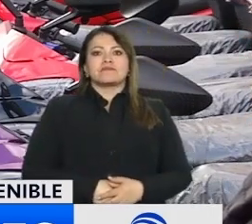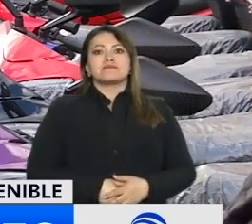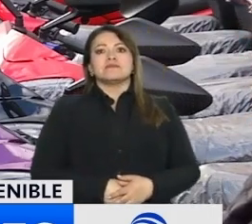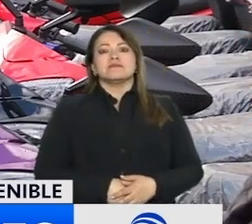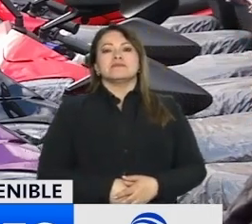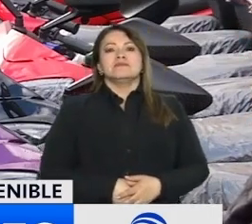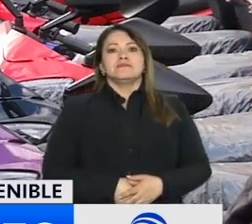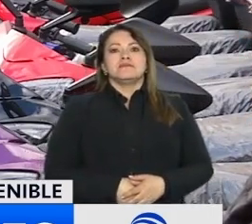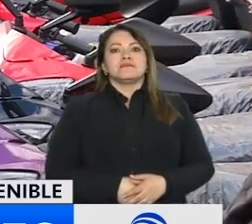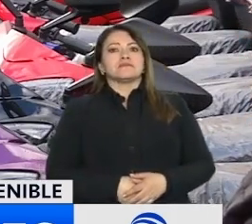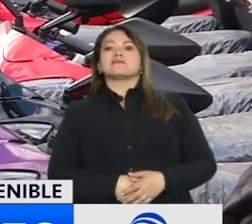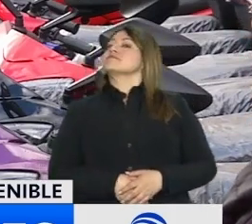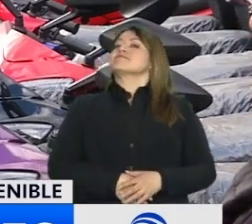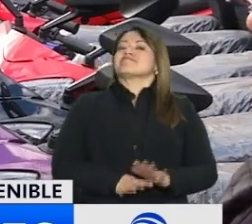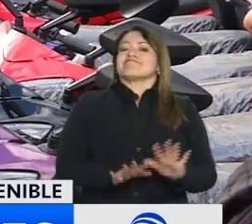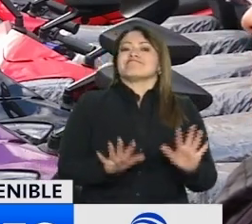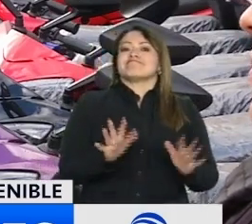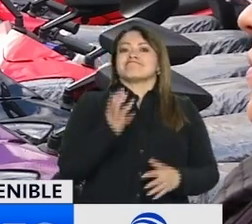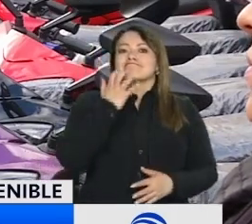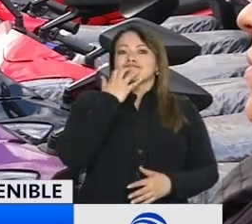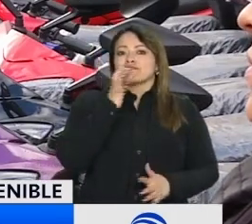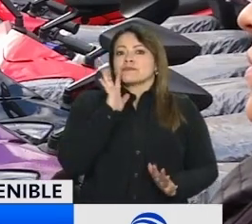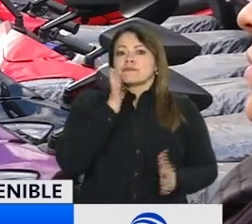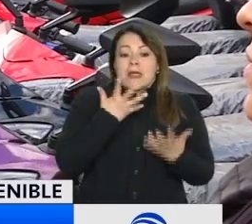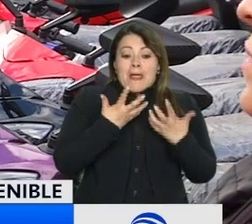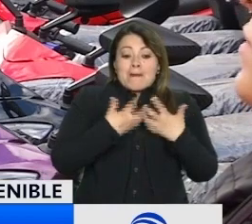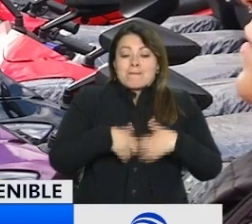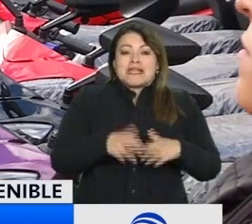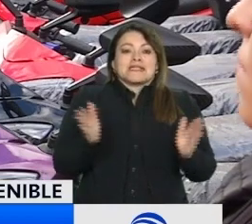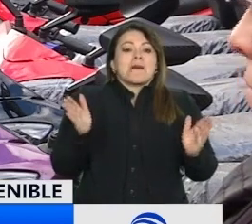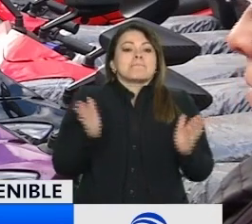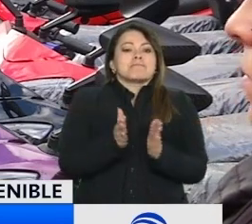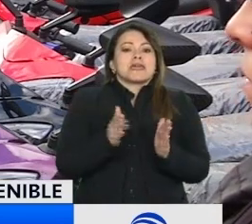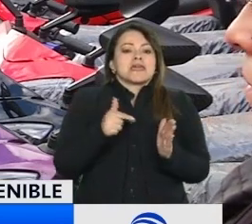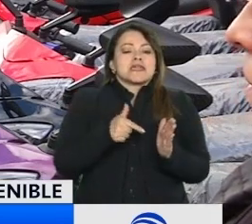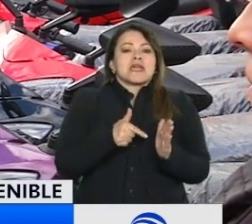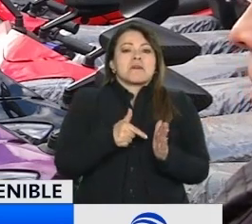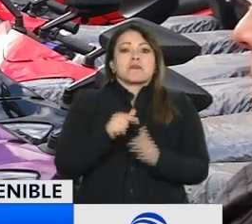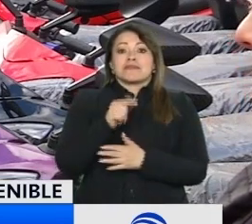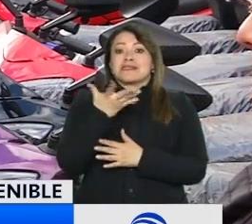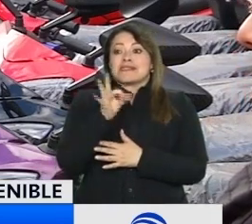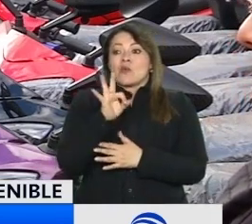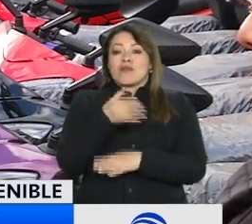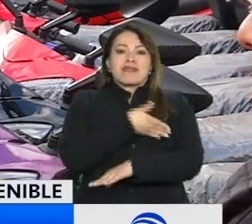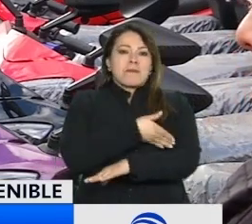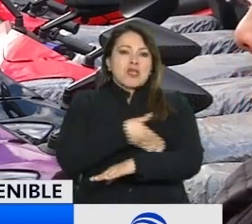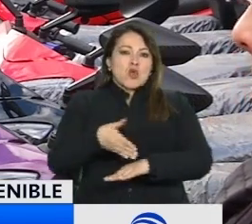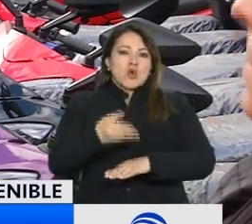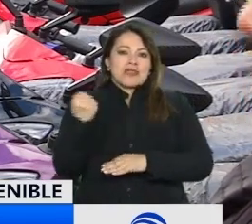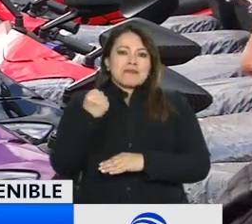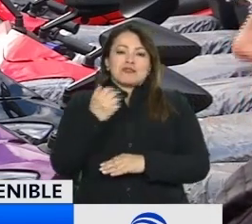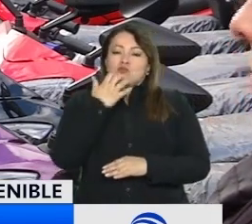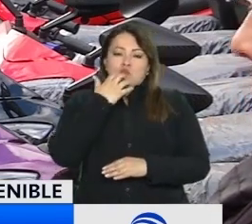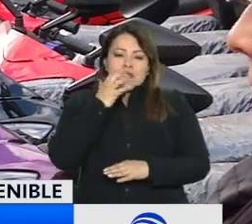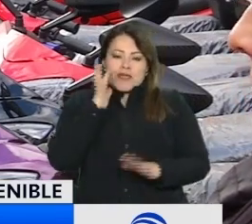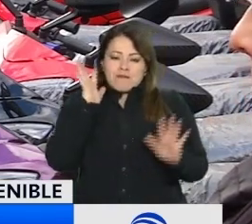digamos, así bajo una empresa pequeña puede tener 50 millones de pesos en